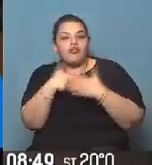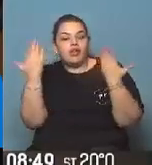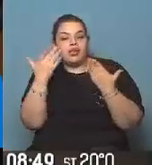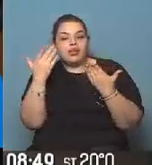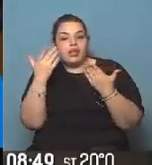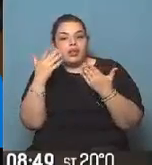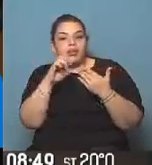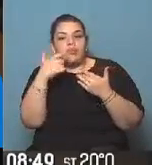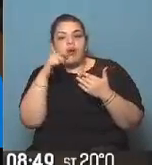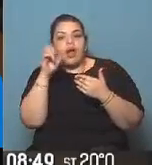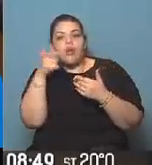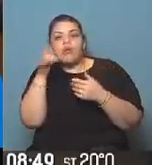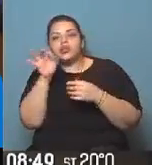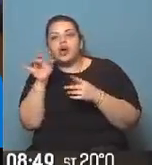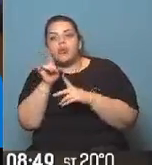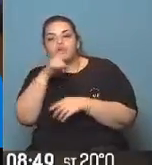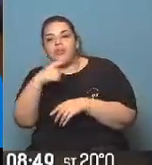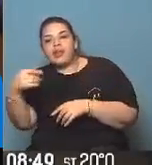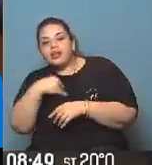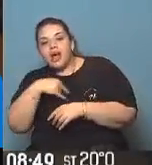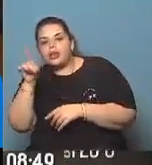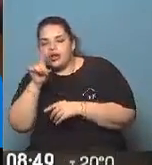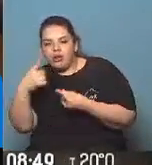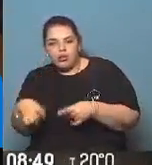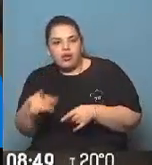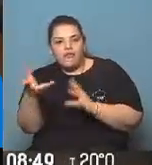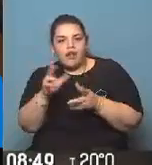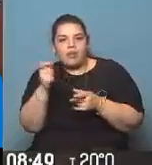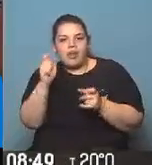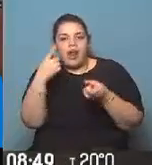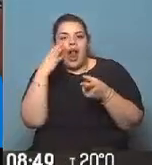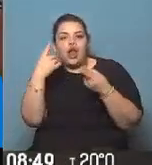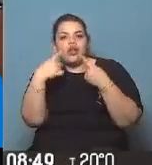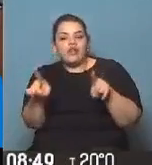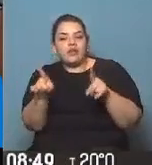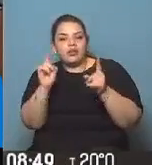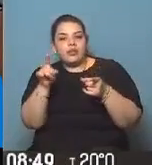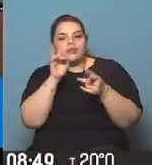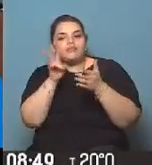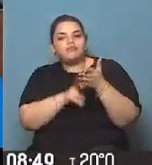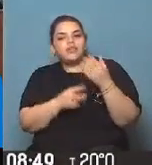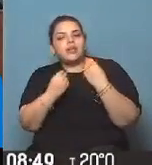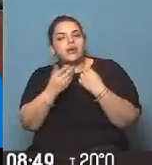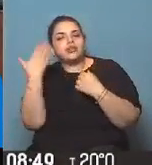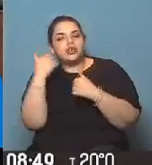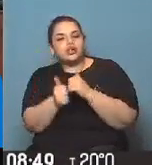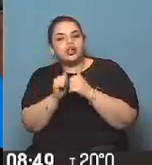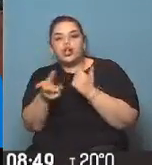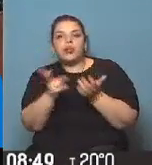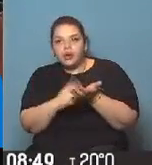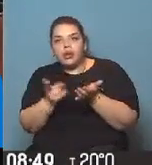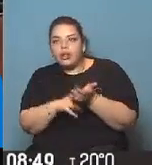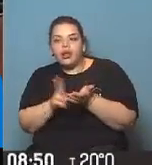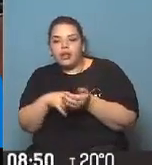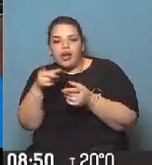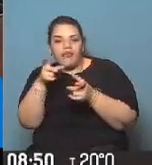Santa, ni La Casa está en orden, porque era la idea de dar una versión diferente y de revisar un poco qué había pasado con esa historia y no repetir los lugares comunes,